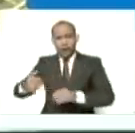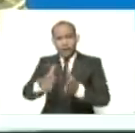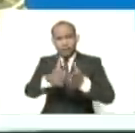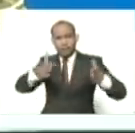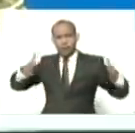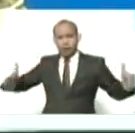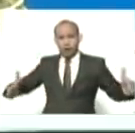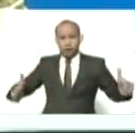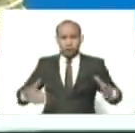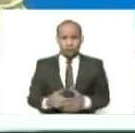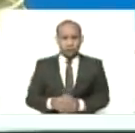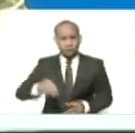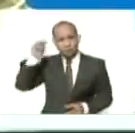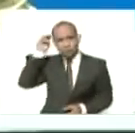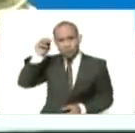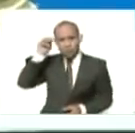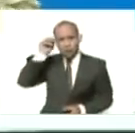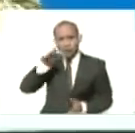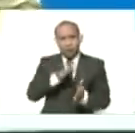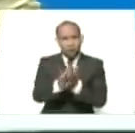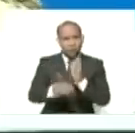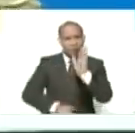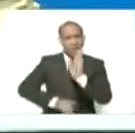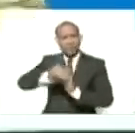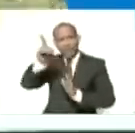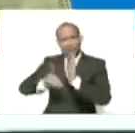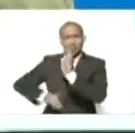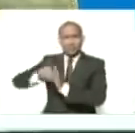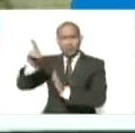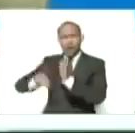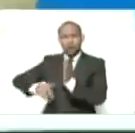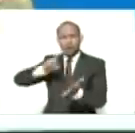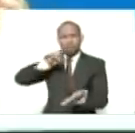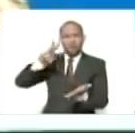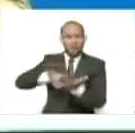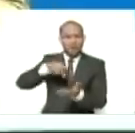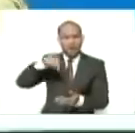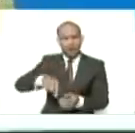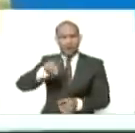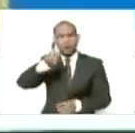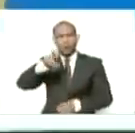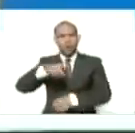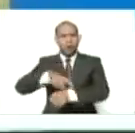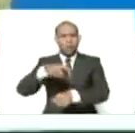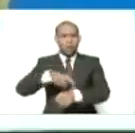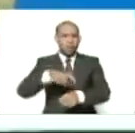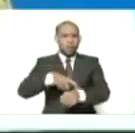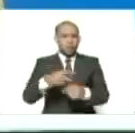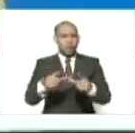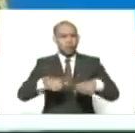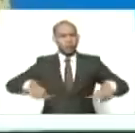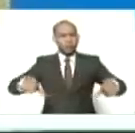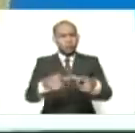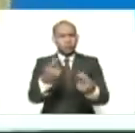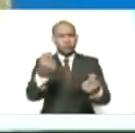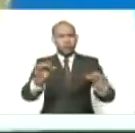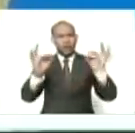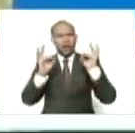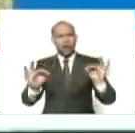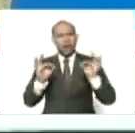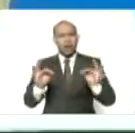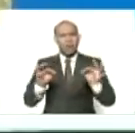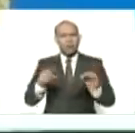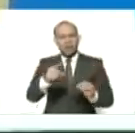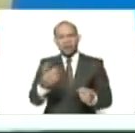maestras para el desarrollo verdadero y real en esta nueva etapa de las zonas económicas especiales, que son